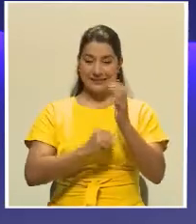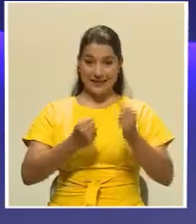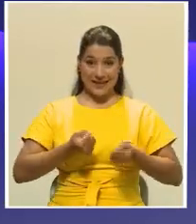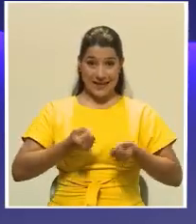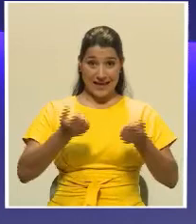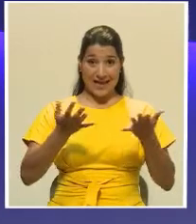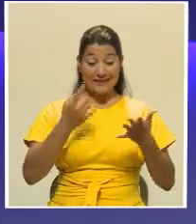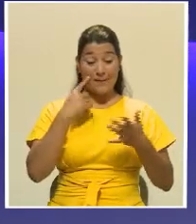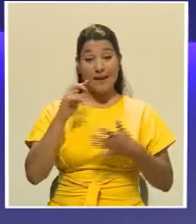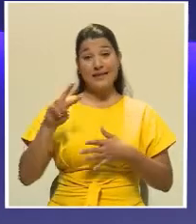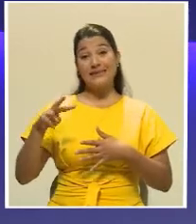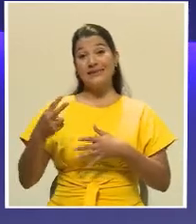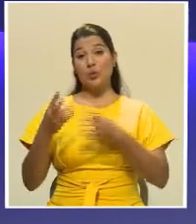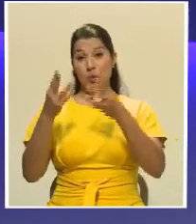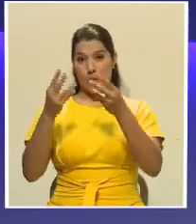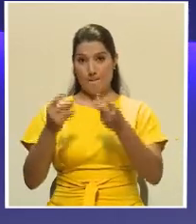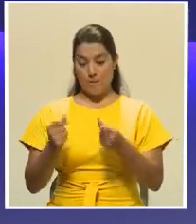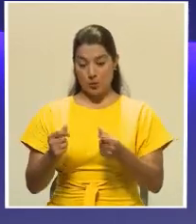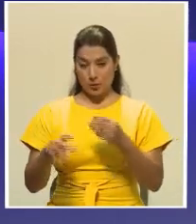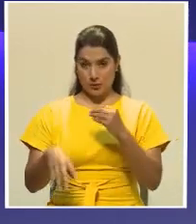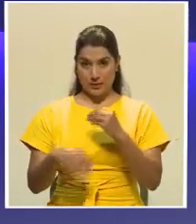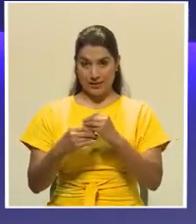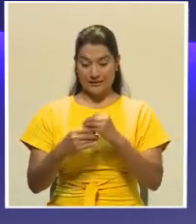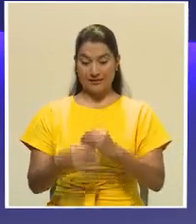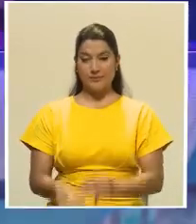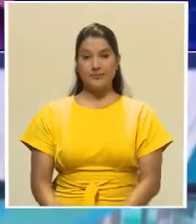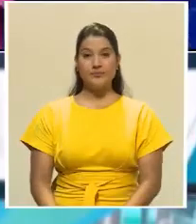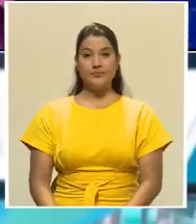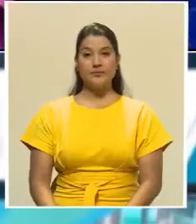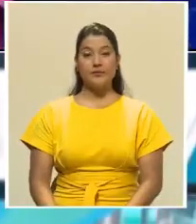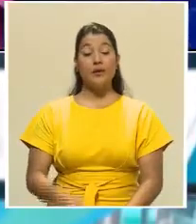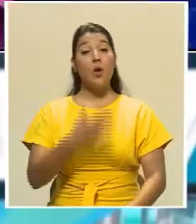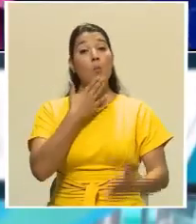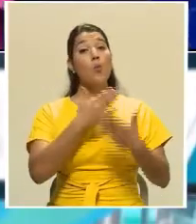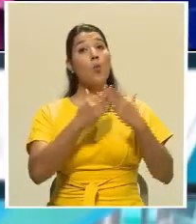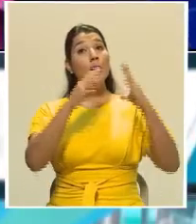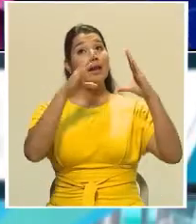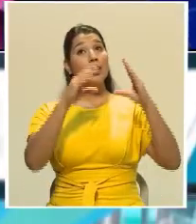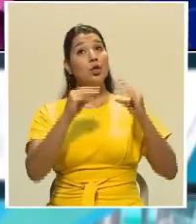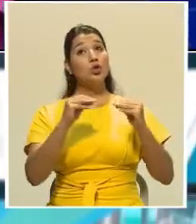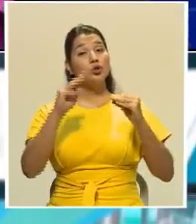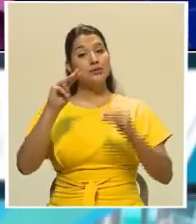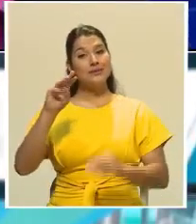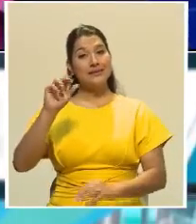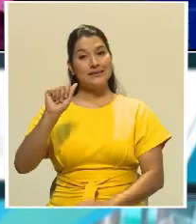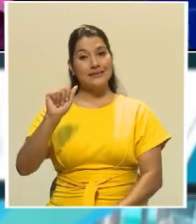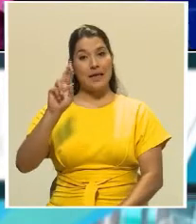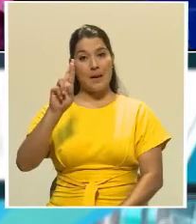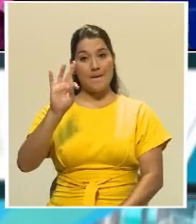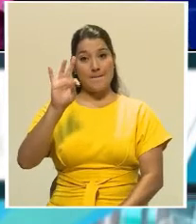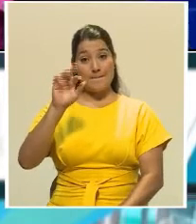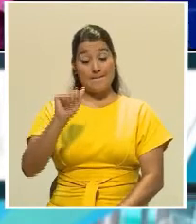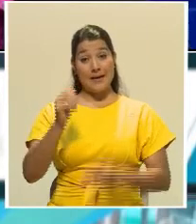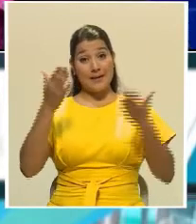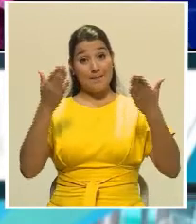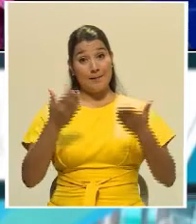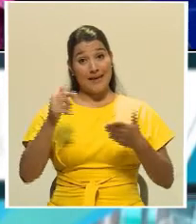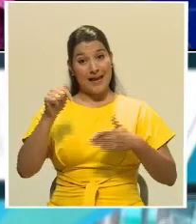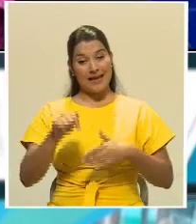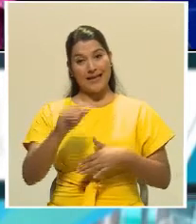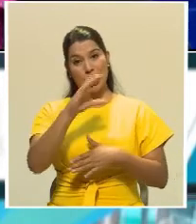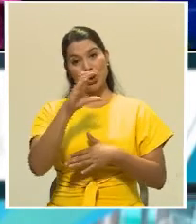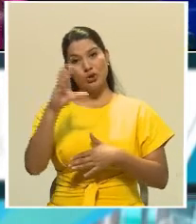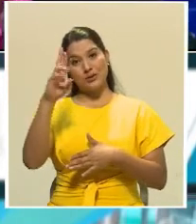planteaba en este segundo presupuesto extraordinario. Buenas noches, doña Marta, bienvenida al set de Costa Rica